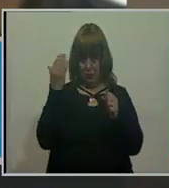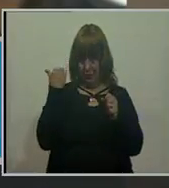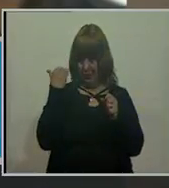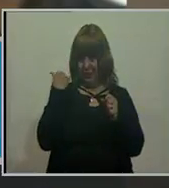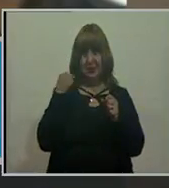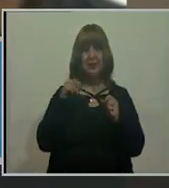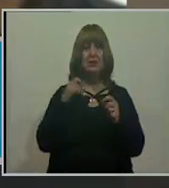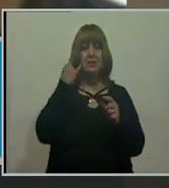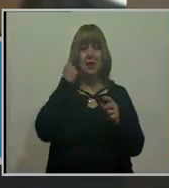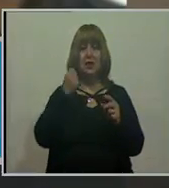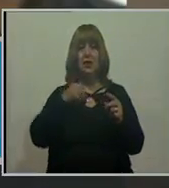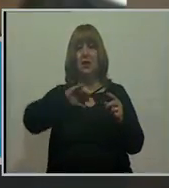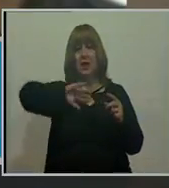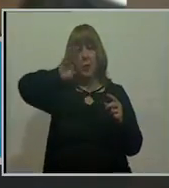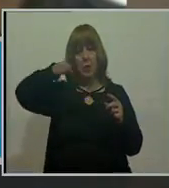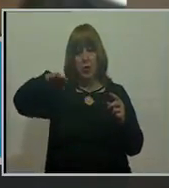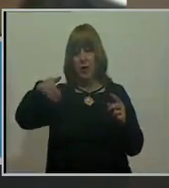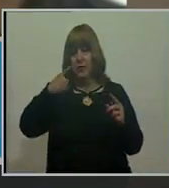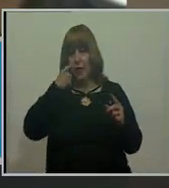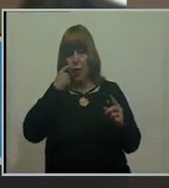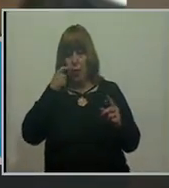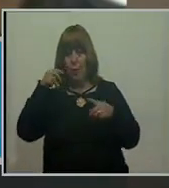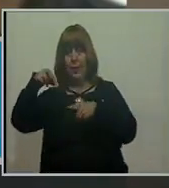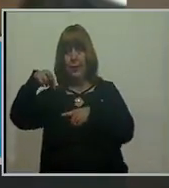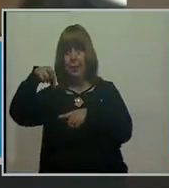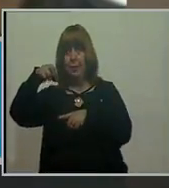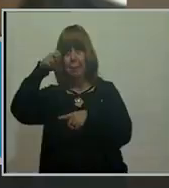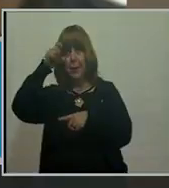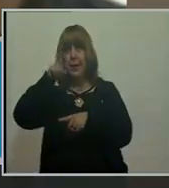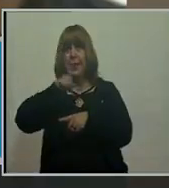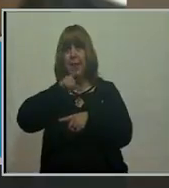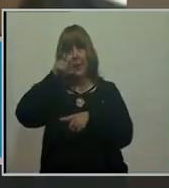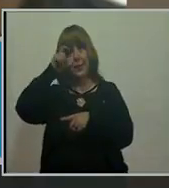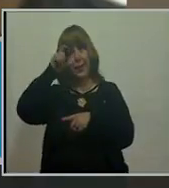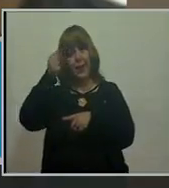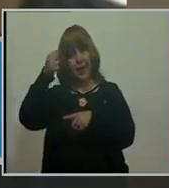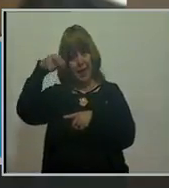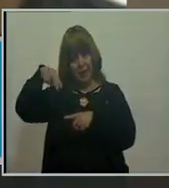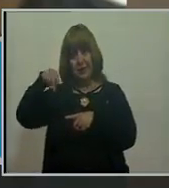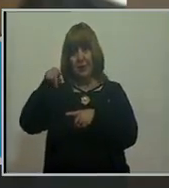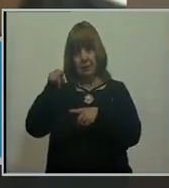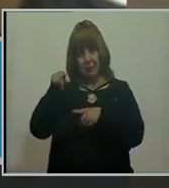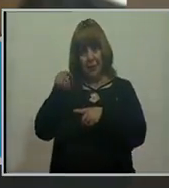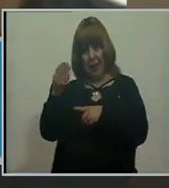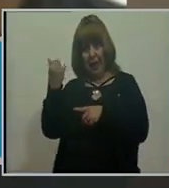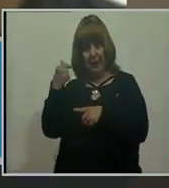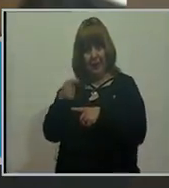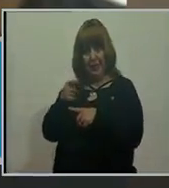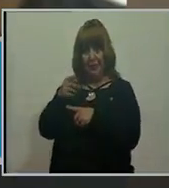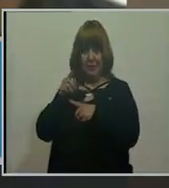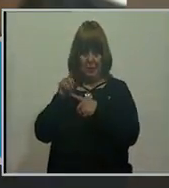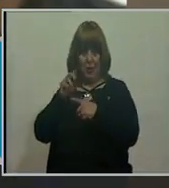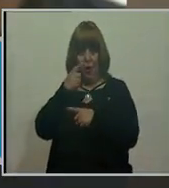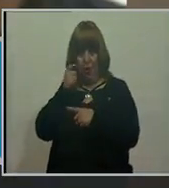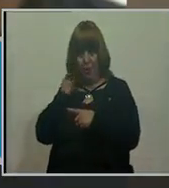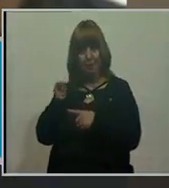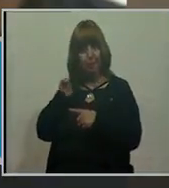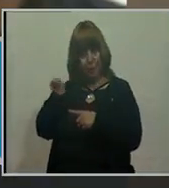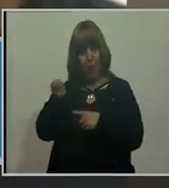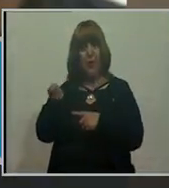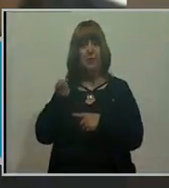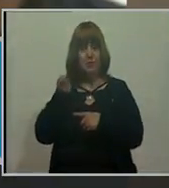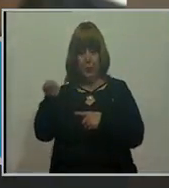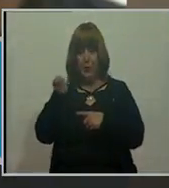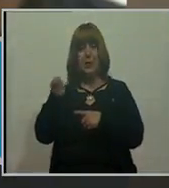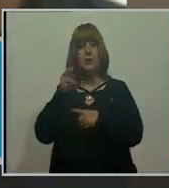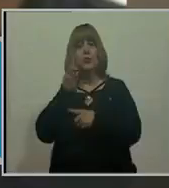que huía a bordo de una camioneta minutos después de apuñalar a su mujer embarazada. Este homenaje va a ser entregado en breve a las